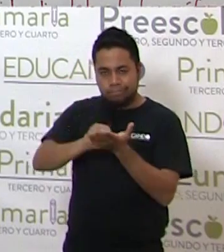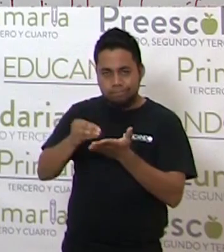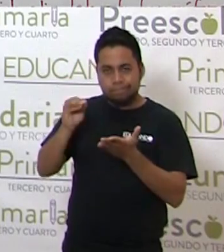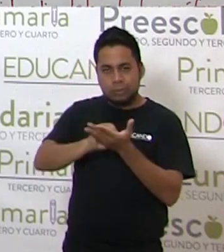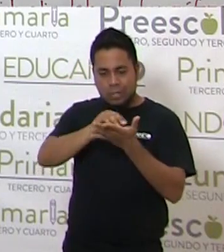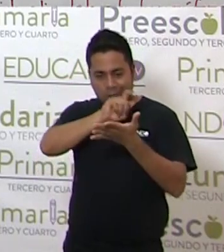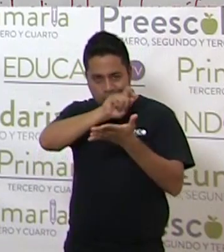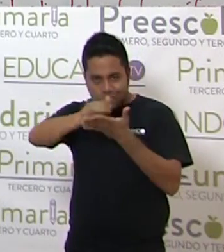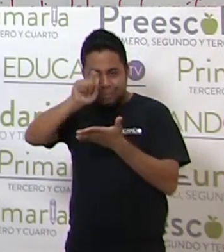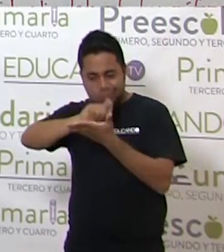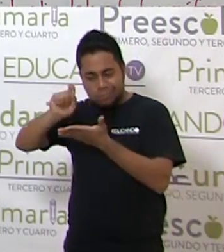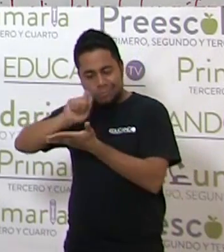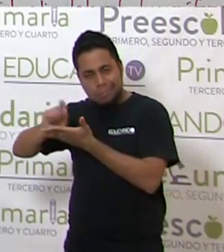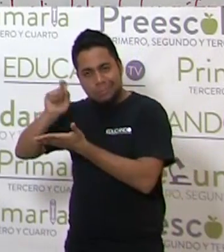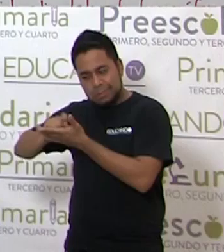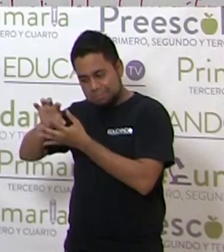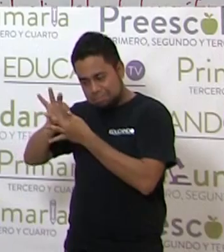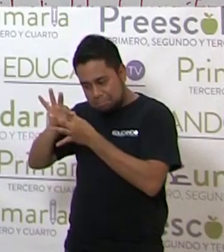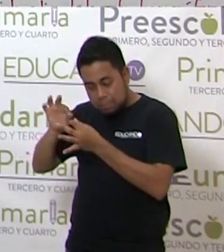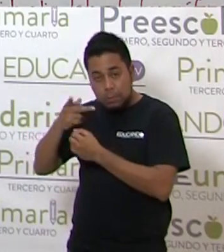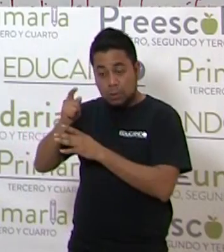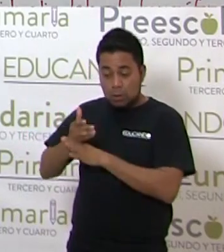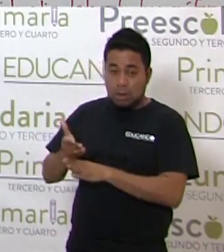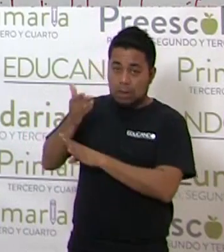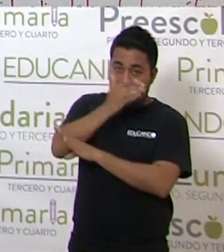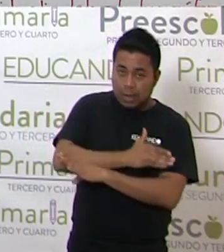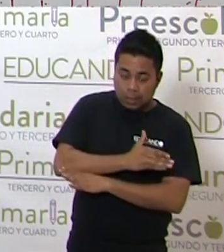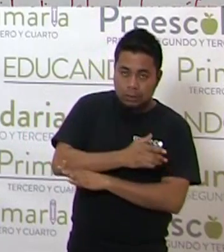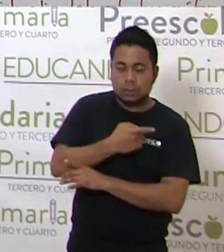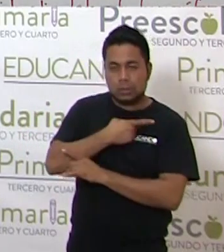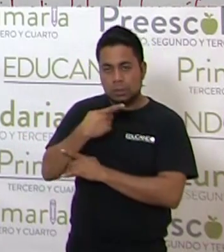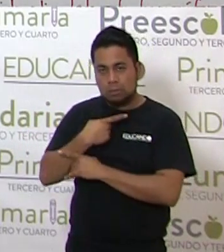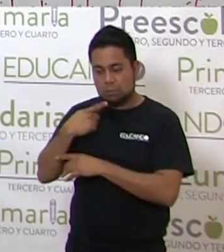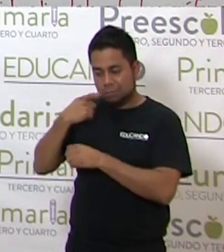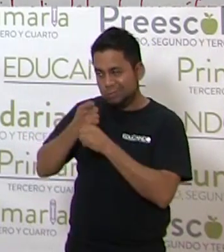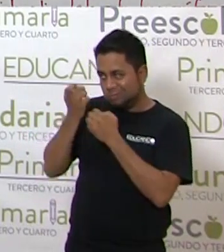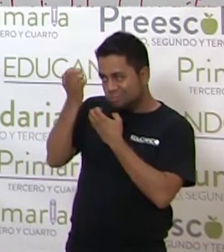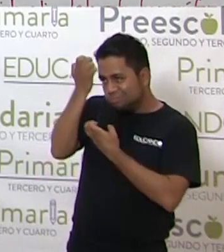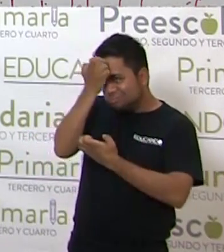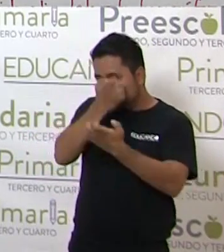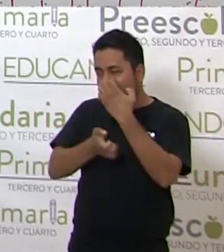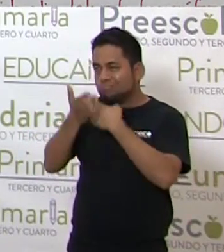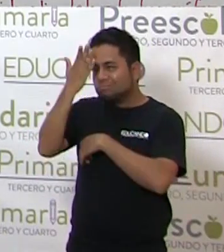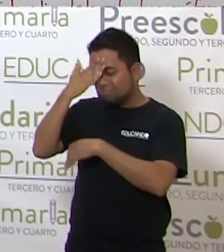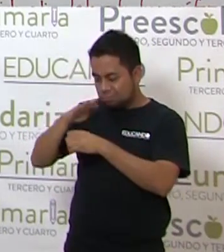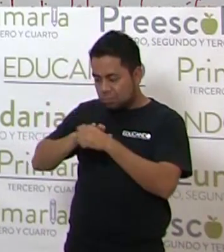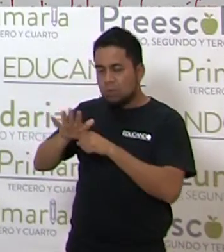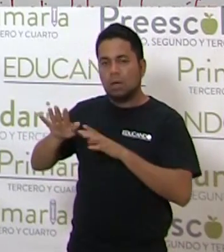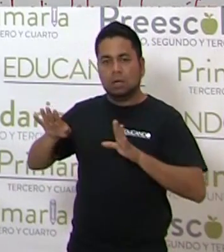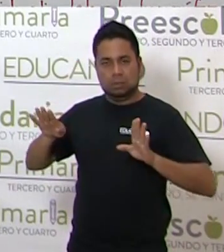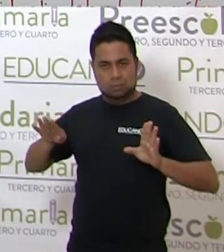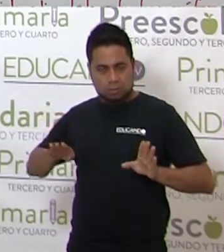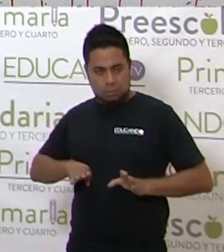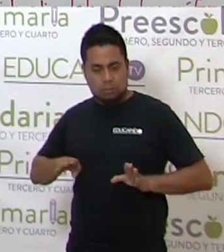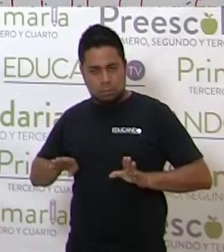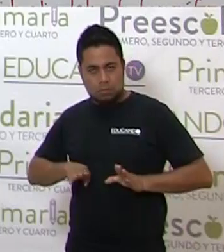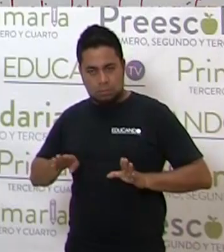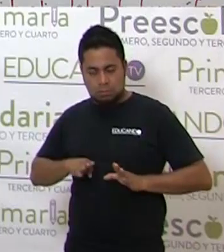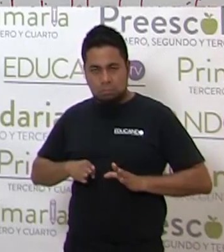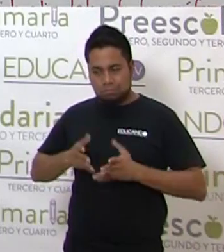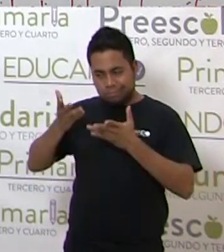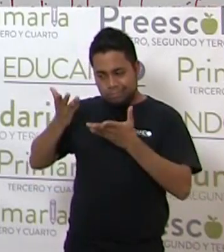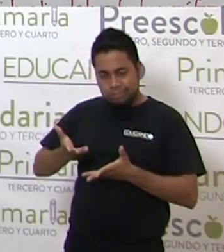textos expositivos, pero antes de escribirlos tenemos que revisarlos y saber qué características